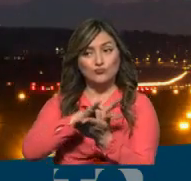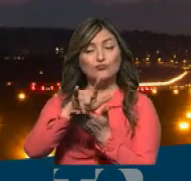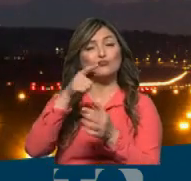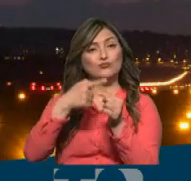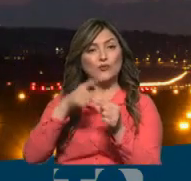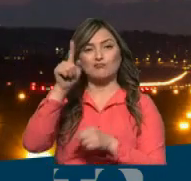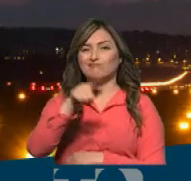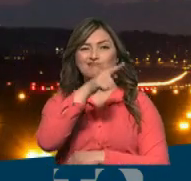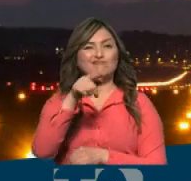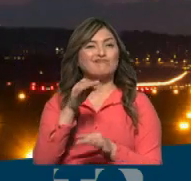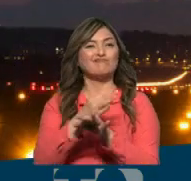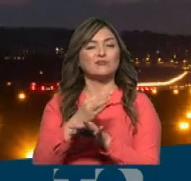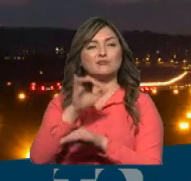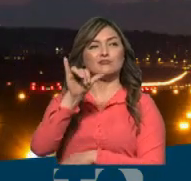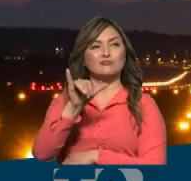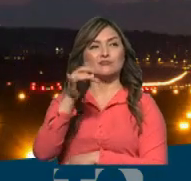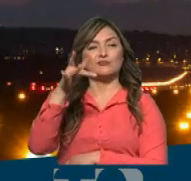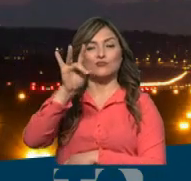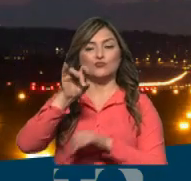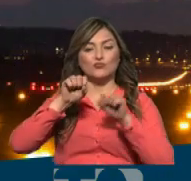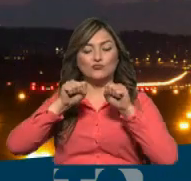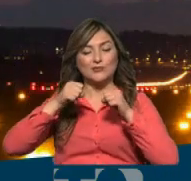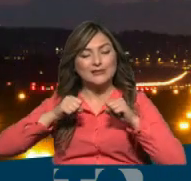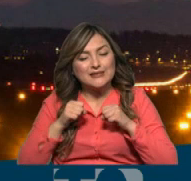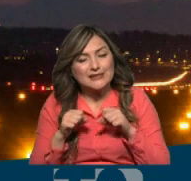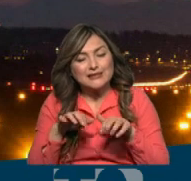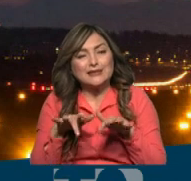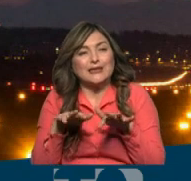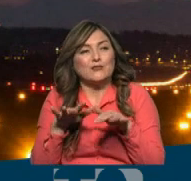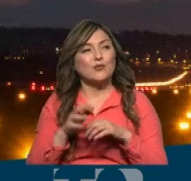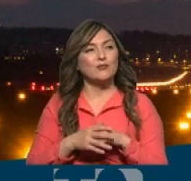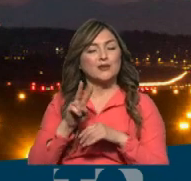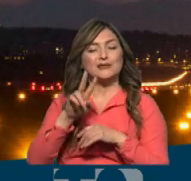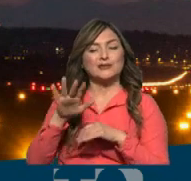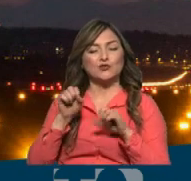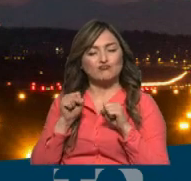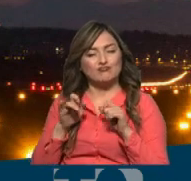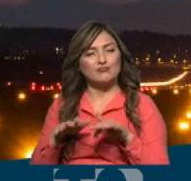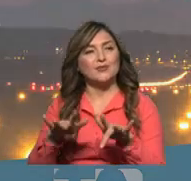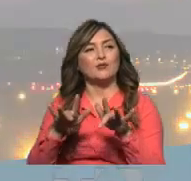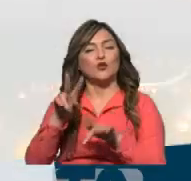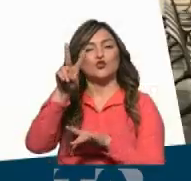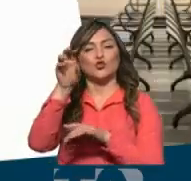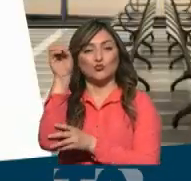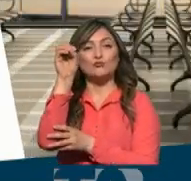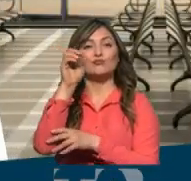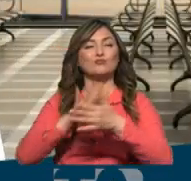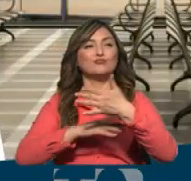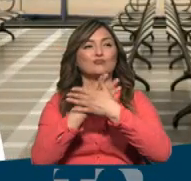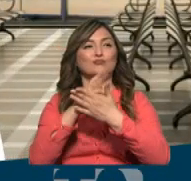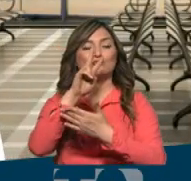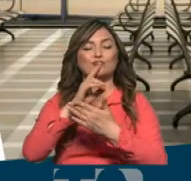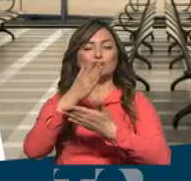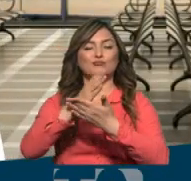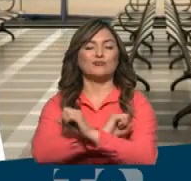Quito no estará operativo serán los sábados 18 de septiembre, 25 de septiembre y 2 de octubre, en el horario de las 2:30